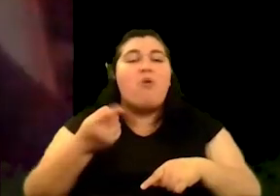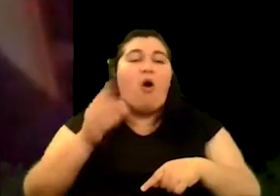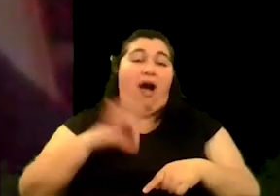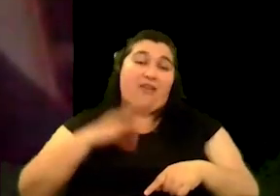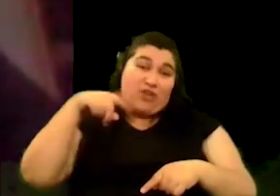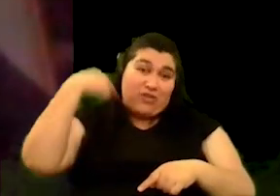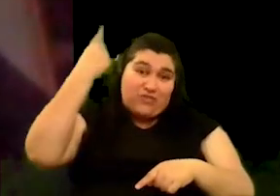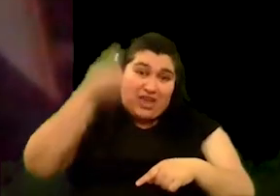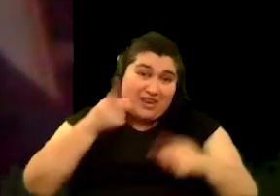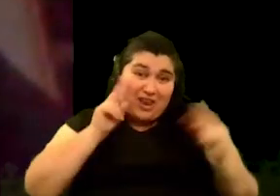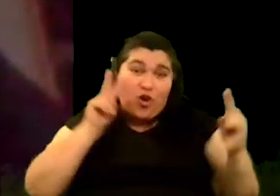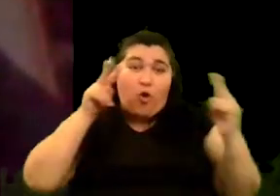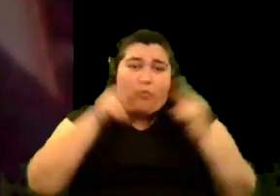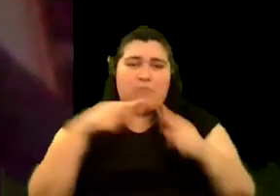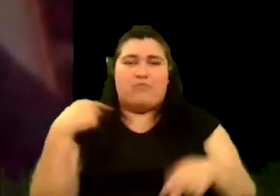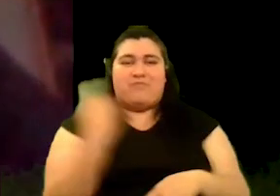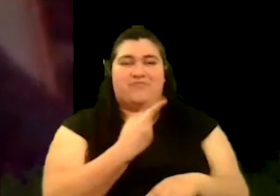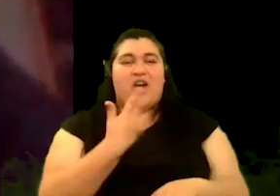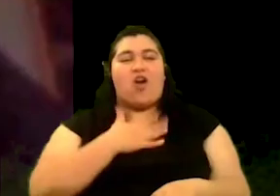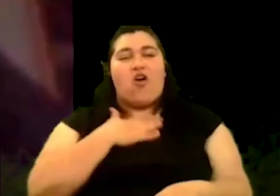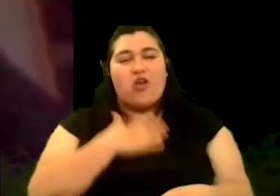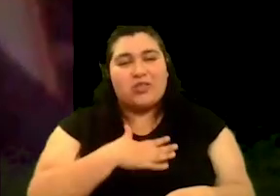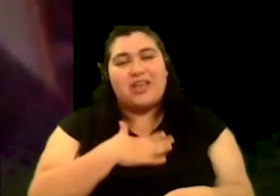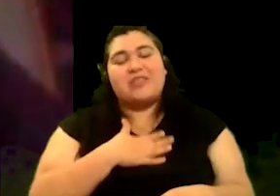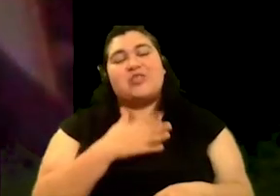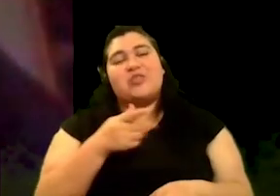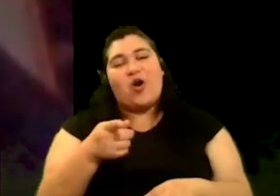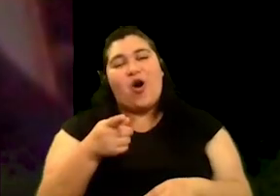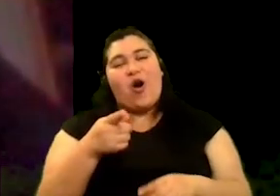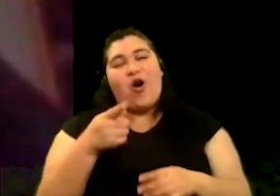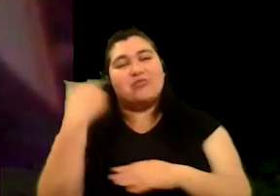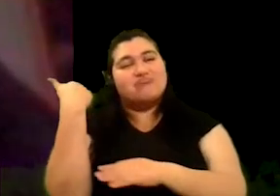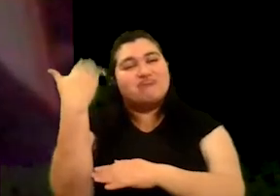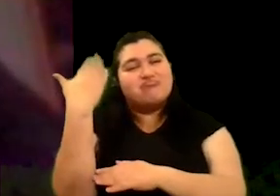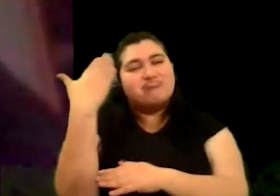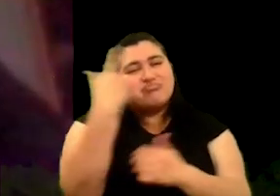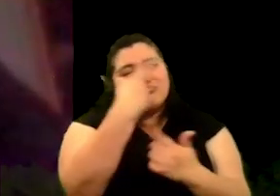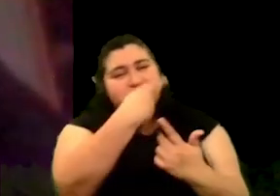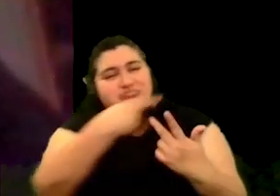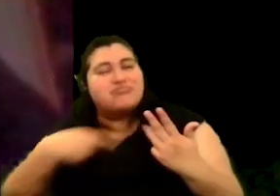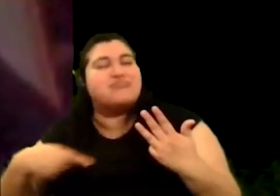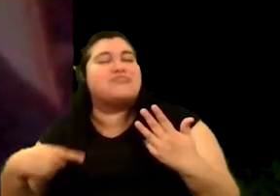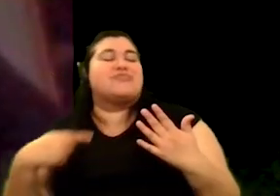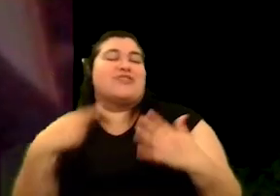viene. Estamos muy contentos de haber podido culminar este ciclo del